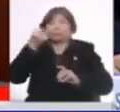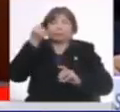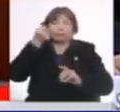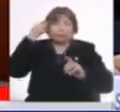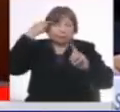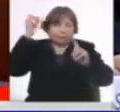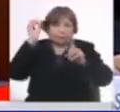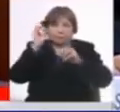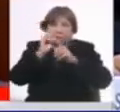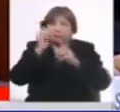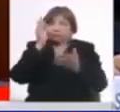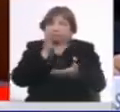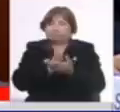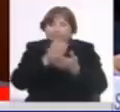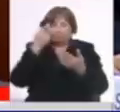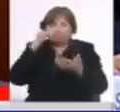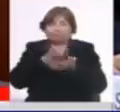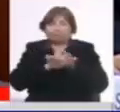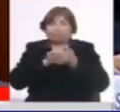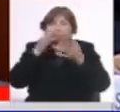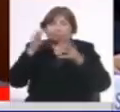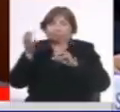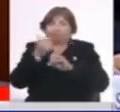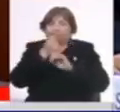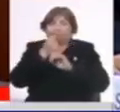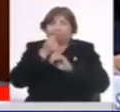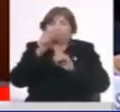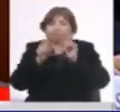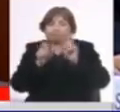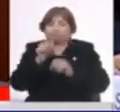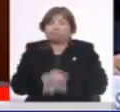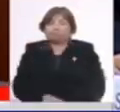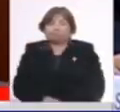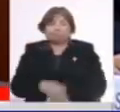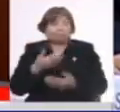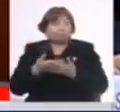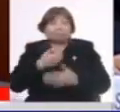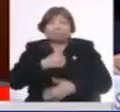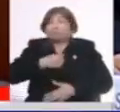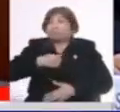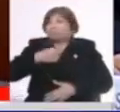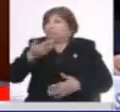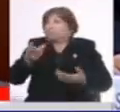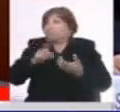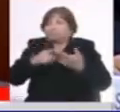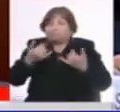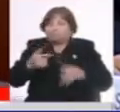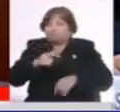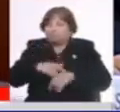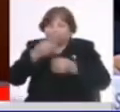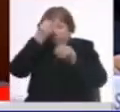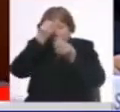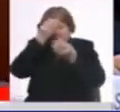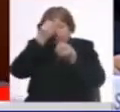el objetivo trazado para la captura de las personas requisitoriadas. Lamentablemente, hasta el momento se me ha